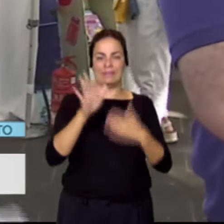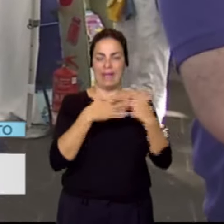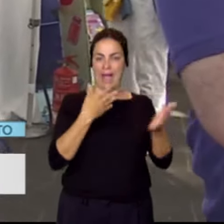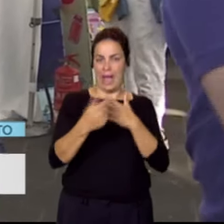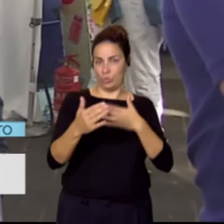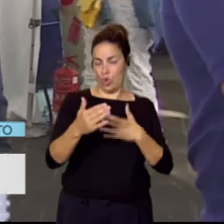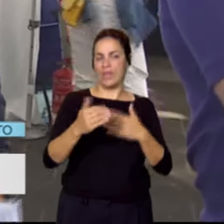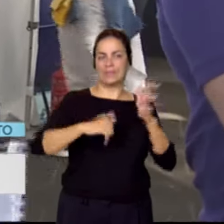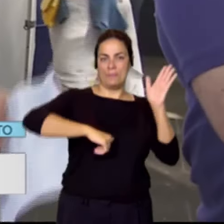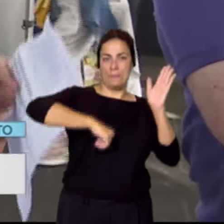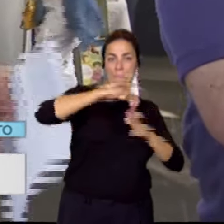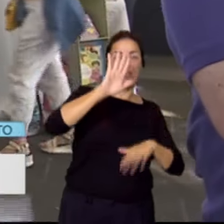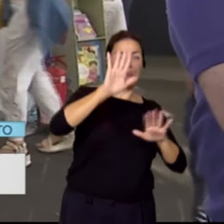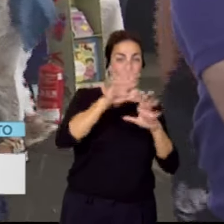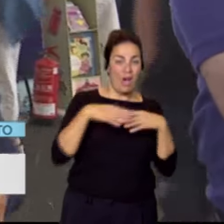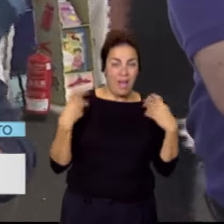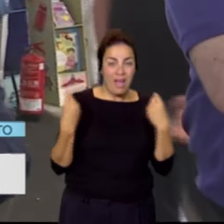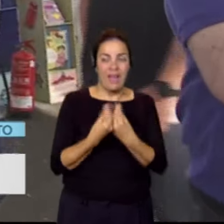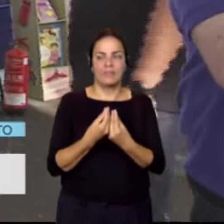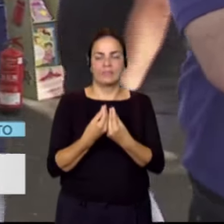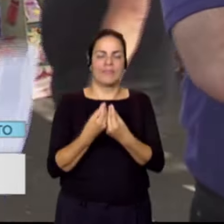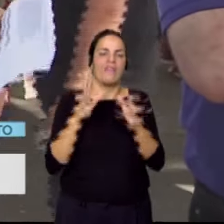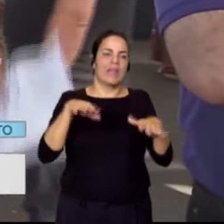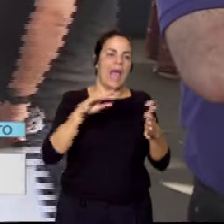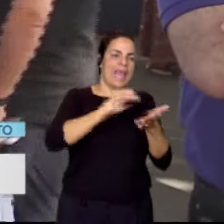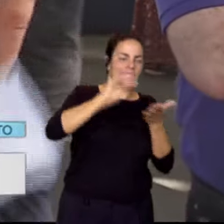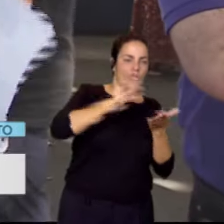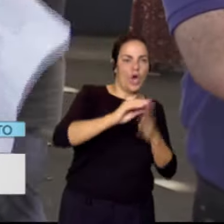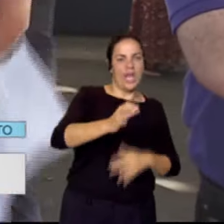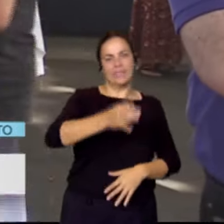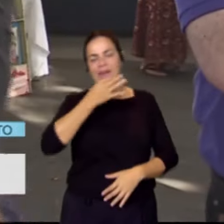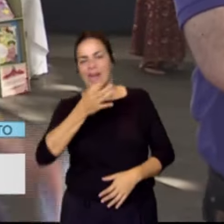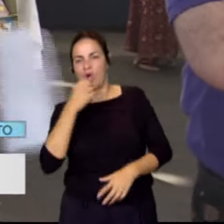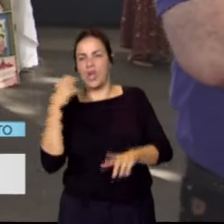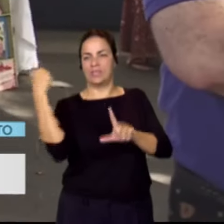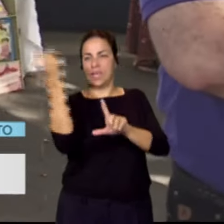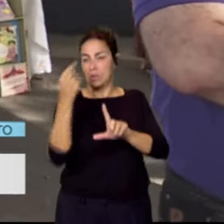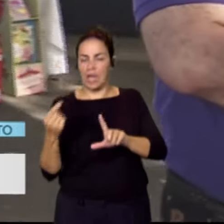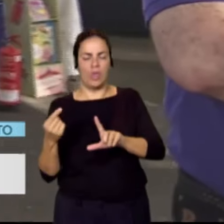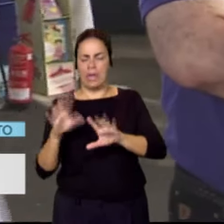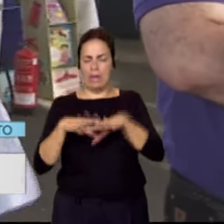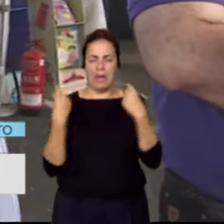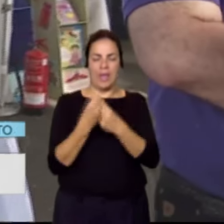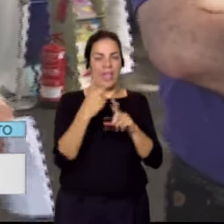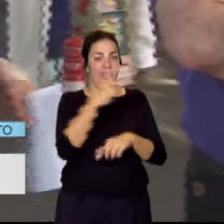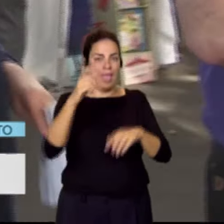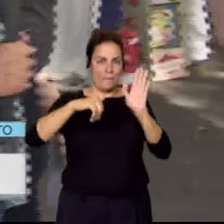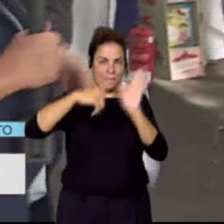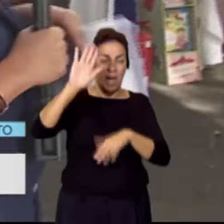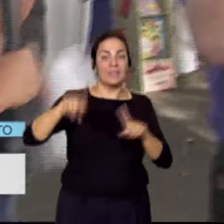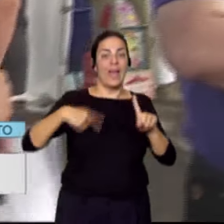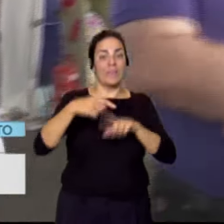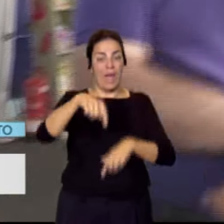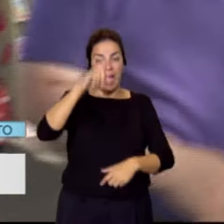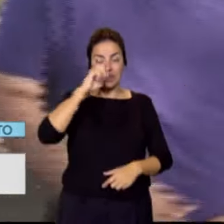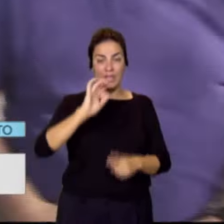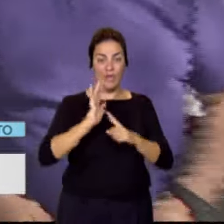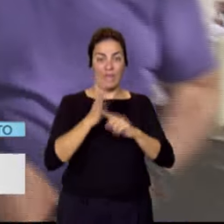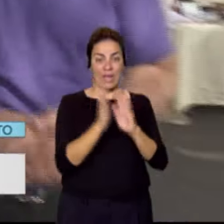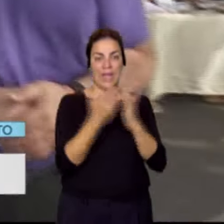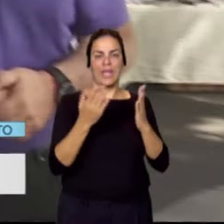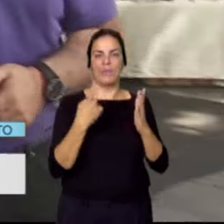total más de un centenar entre escritores narradores ilustradores además que este año esta feria del libro dura